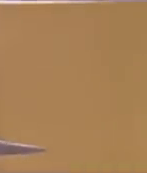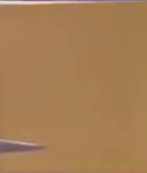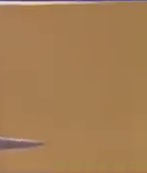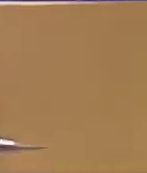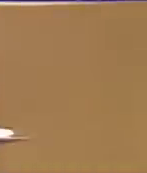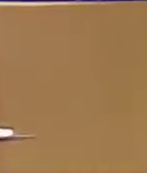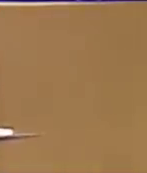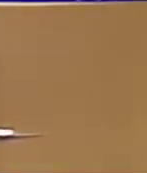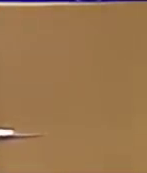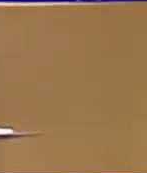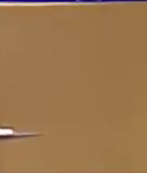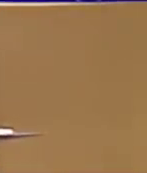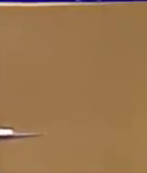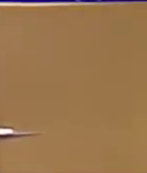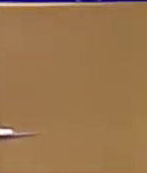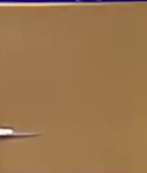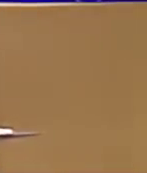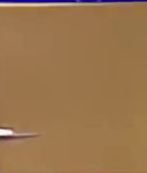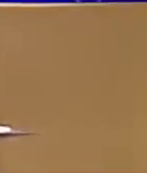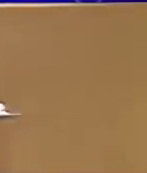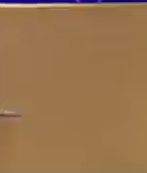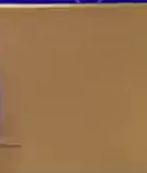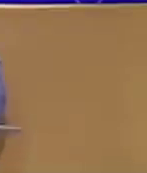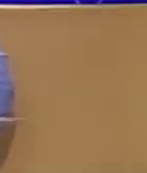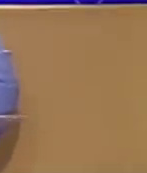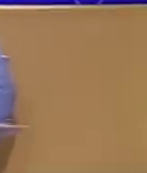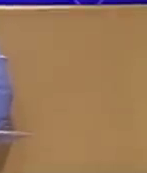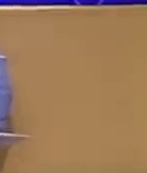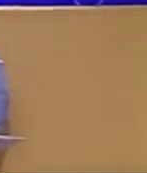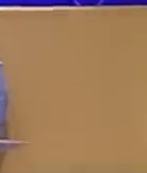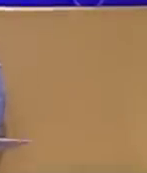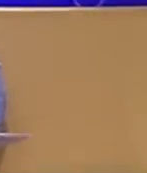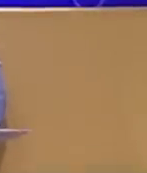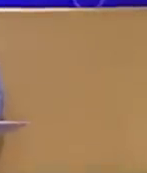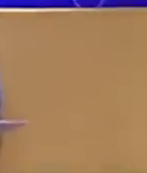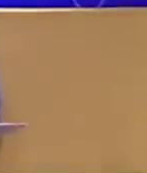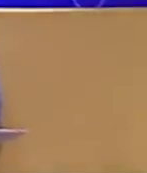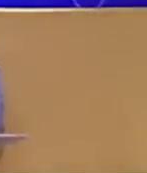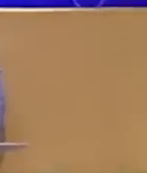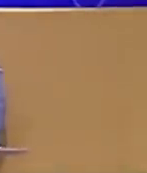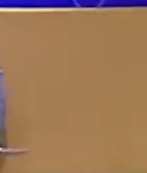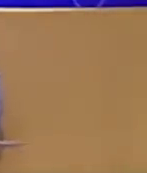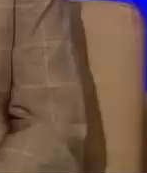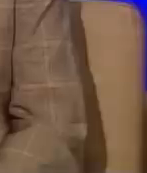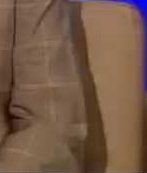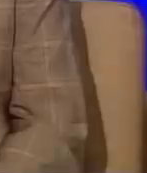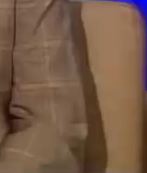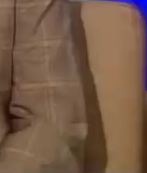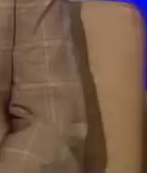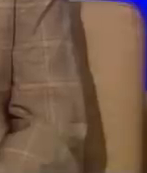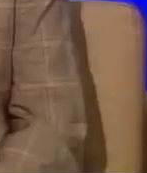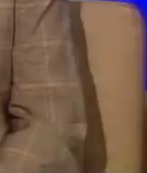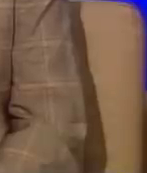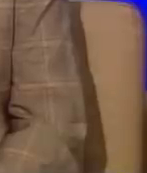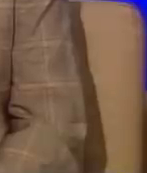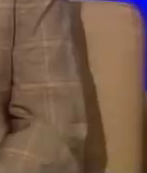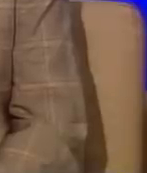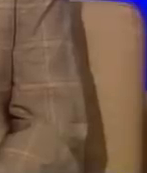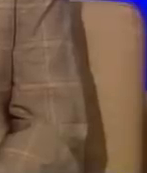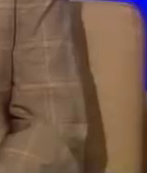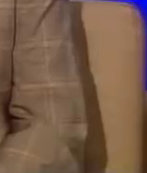como siempre con nosotros en Entrevista Venevisión. Ya estamos listos para iniciar nuestra conversación con el invitado del día de hoy. Él es diputado ante la Asamblea